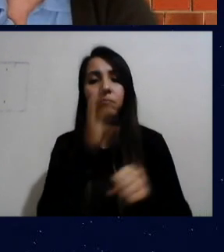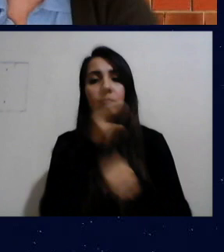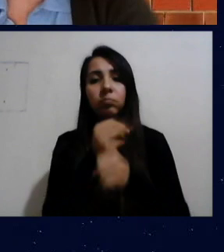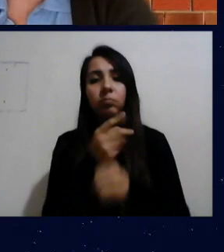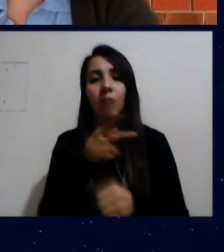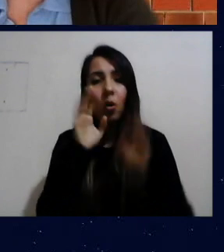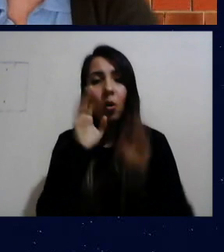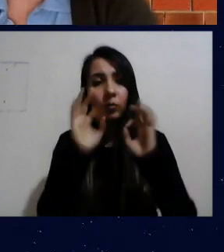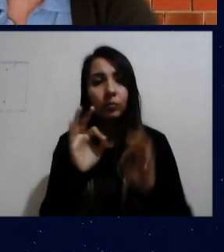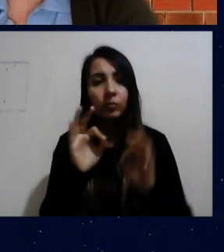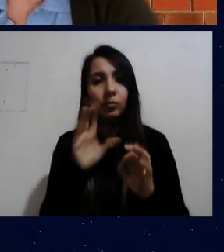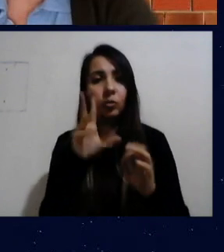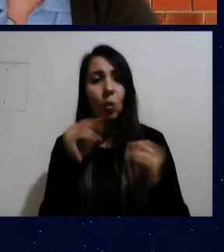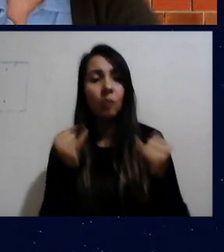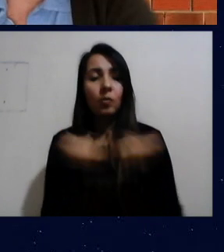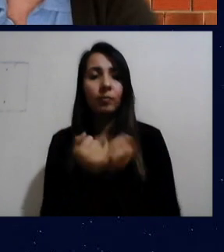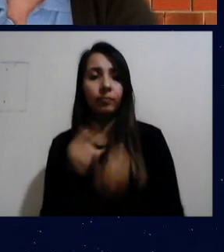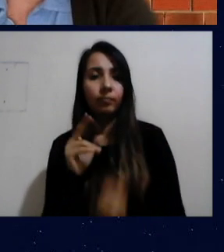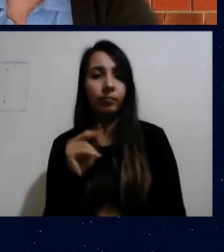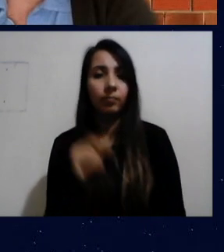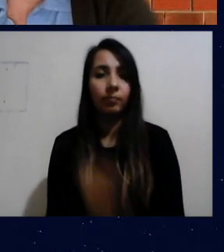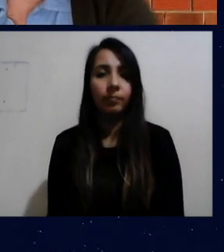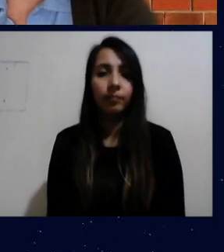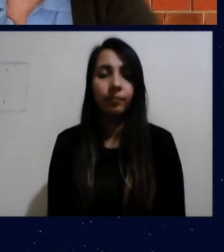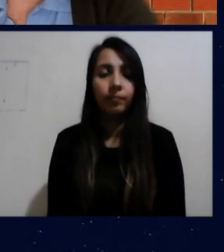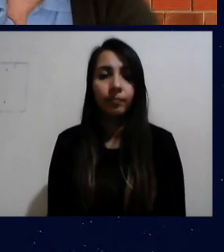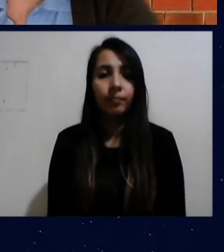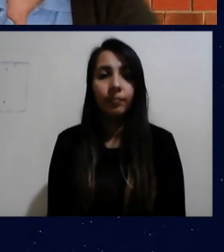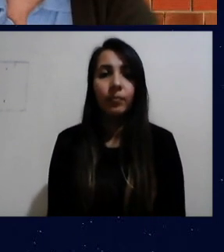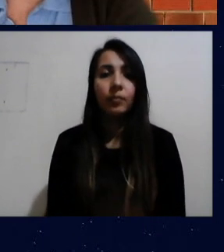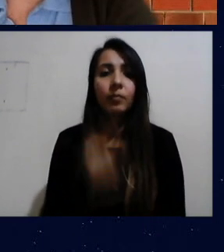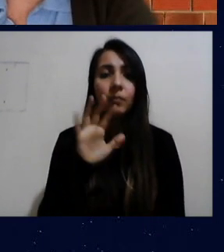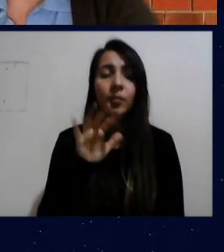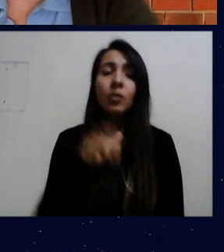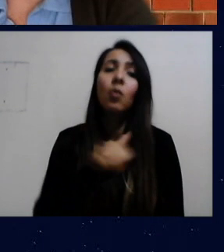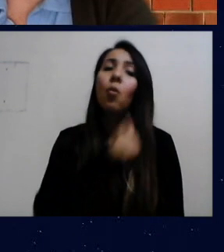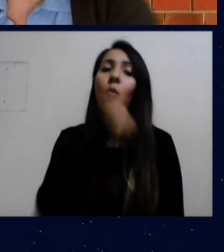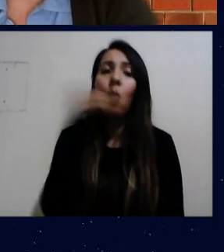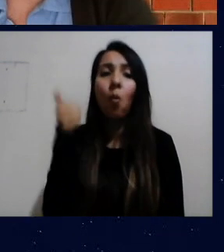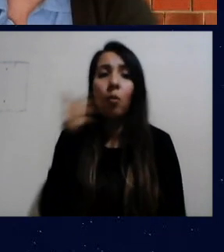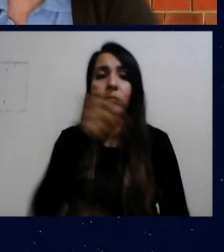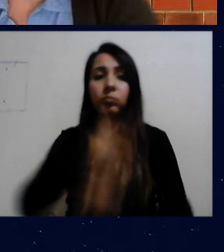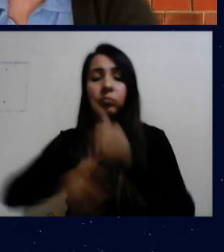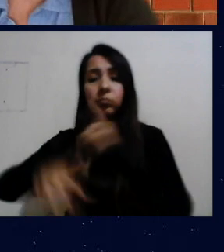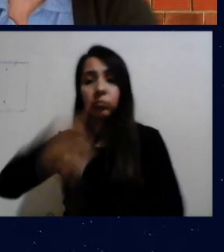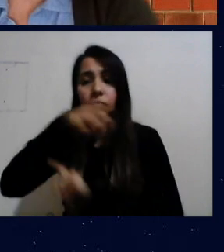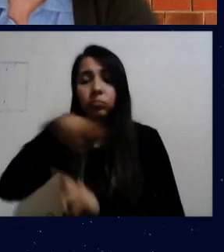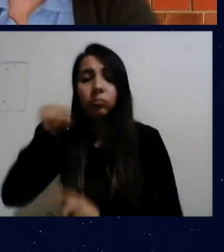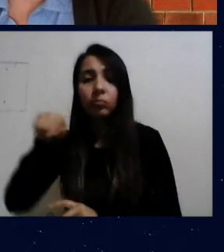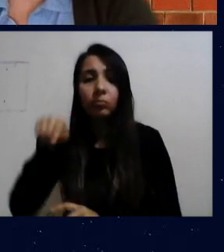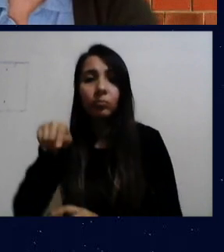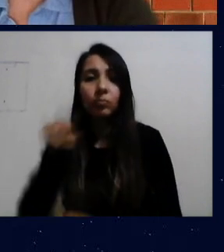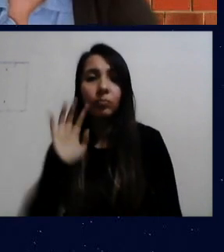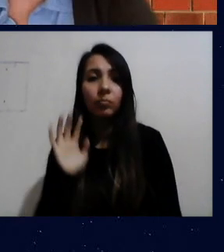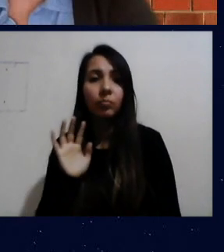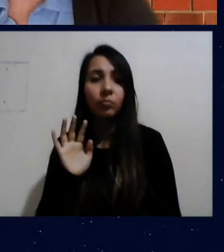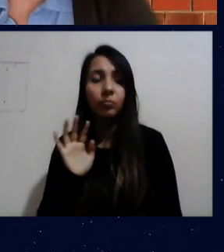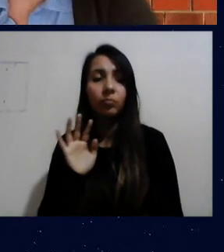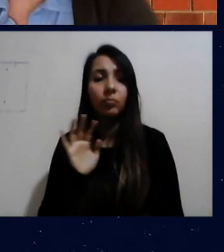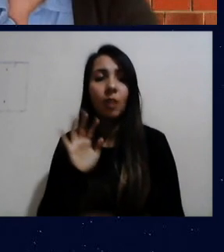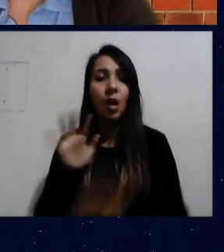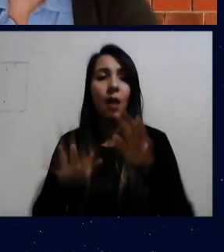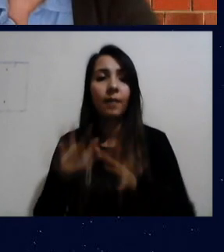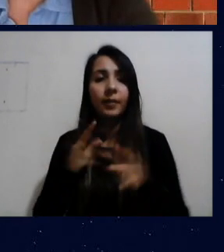otros entornos, yo me puedo imaginar, ¿no? Por ejemplo, tienes estas estrellas que son tipo shell, que tienes una shell,